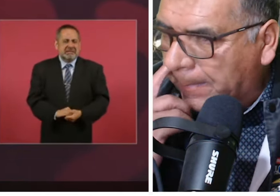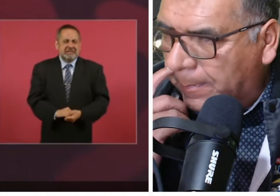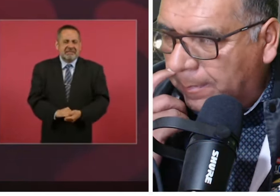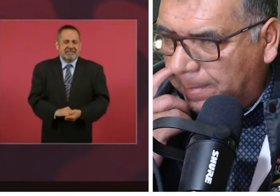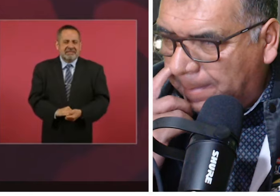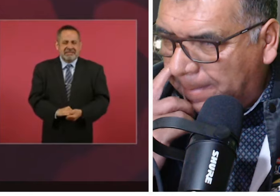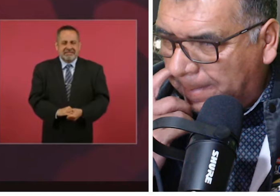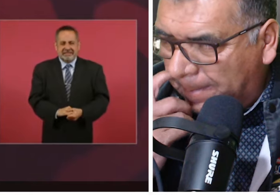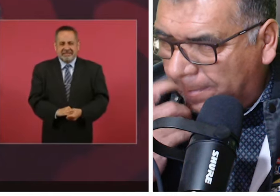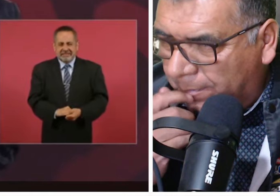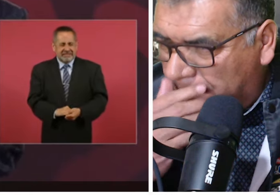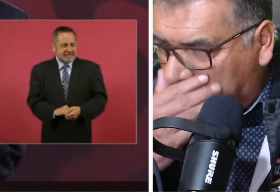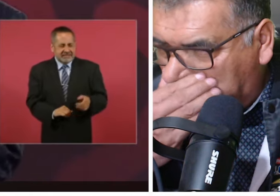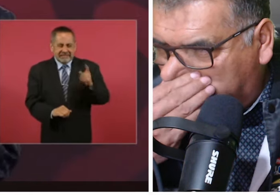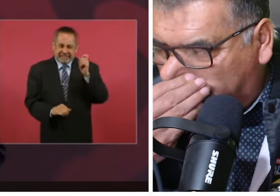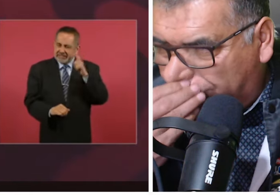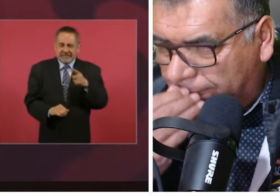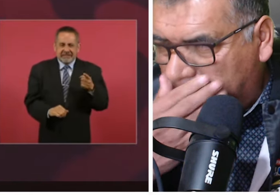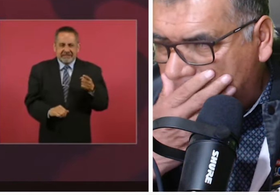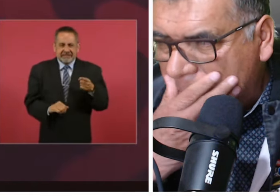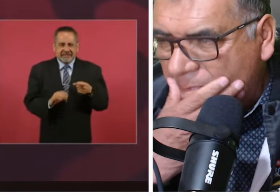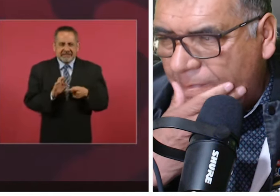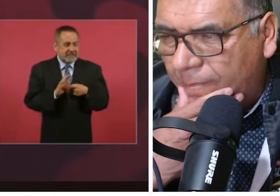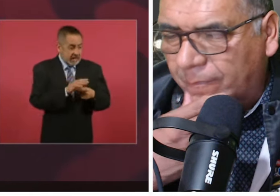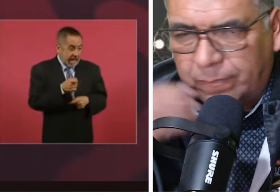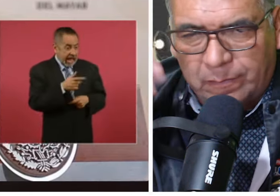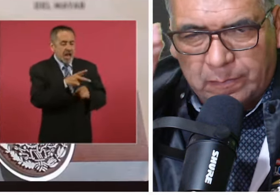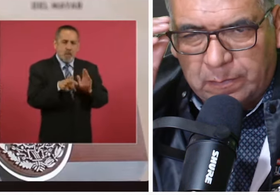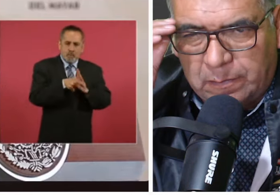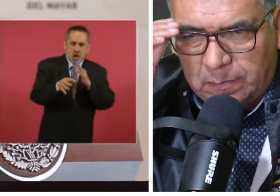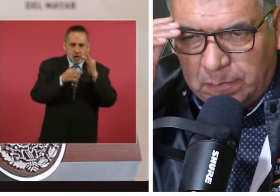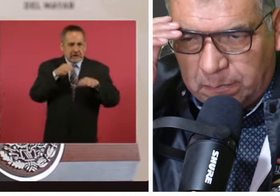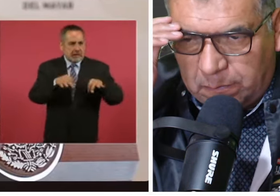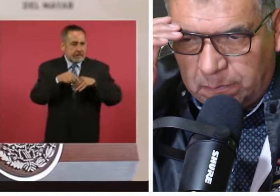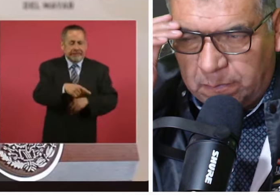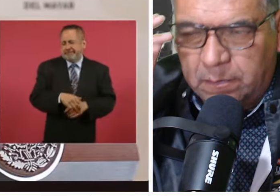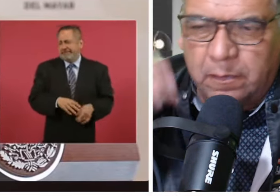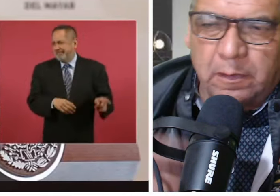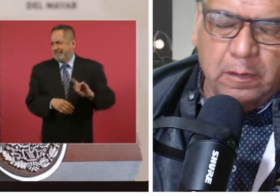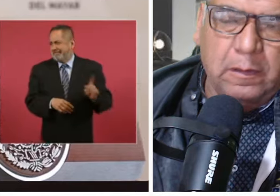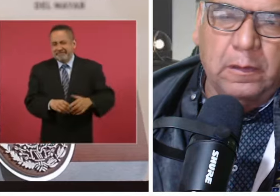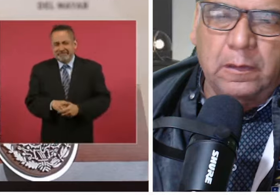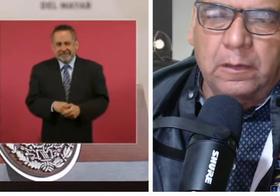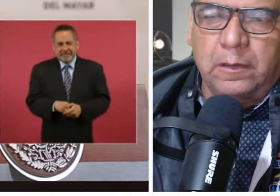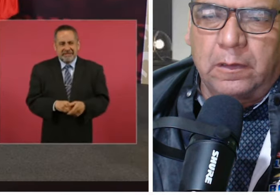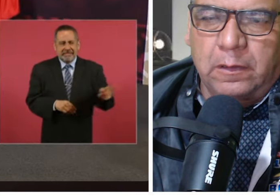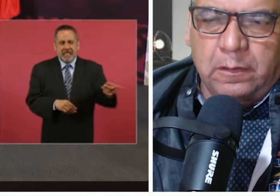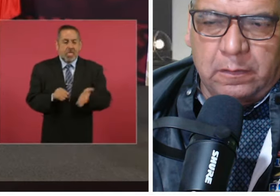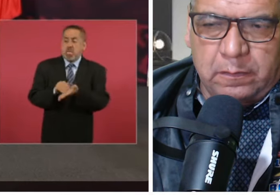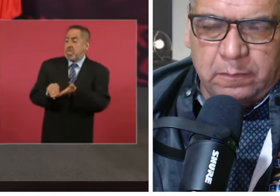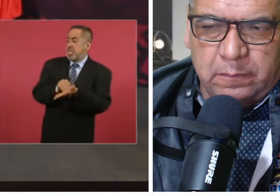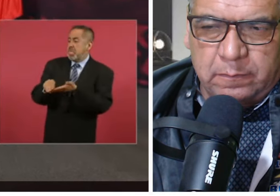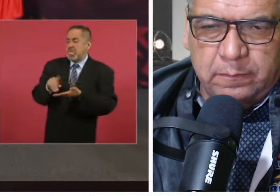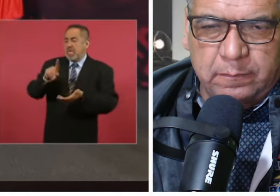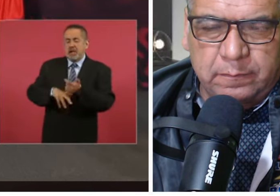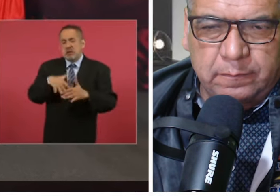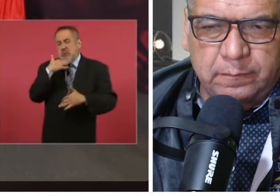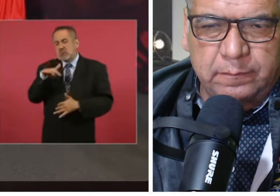Está difícil que yo le llame periodista. Es un calumniador